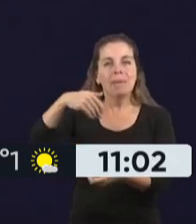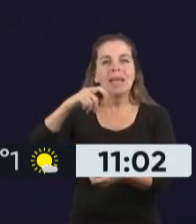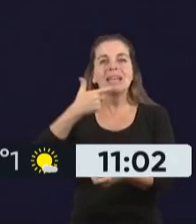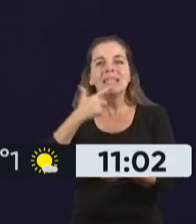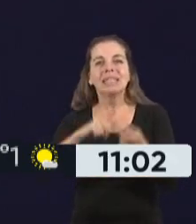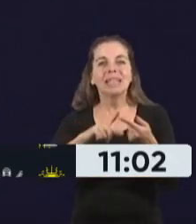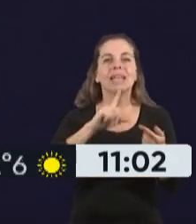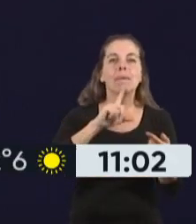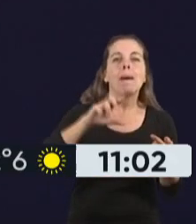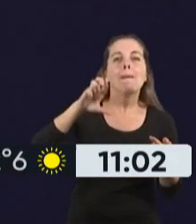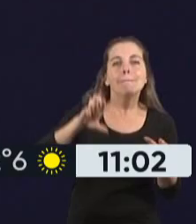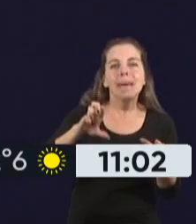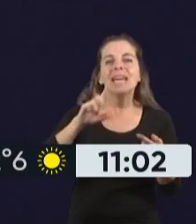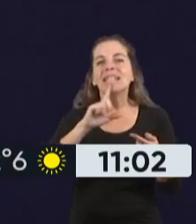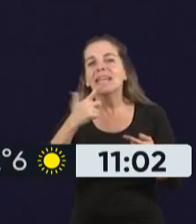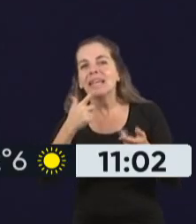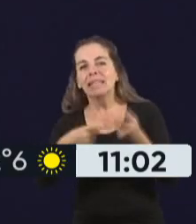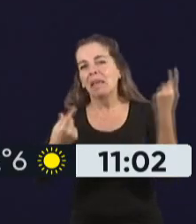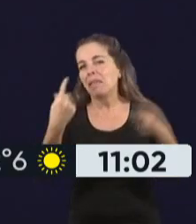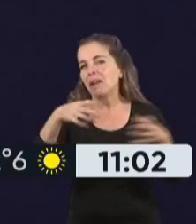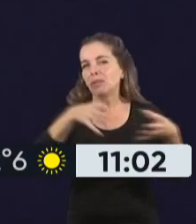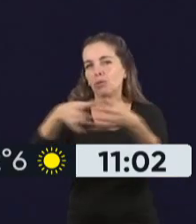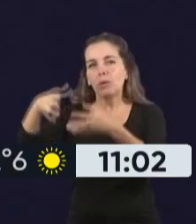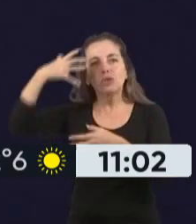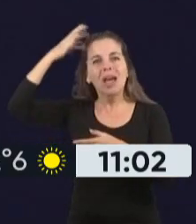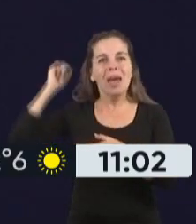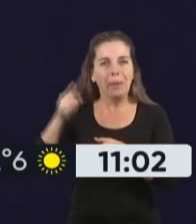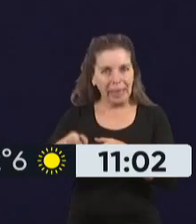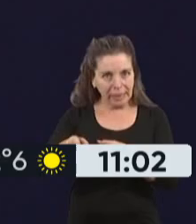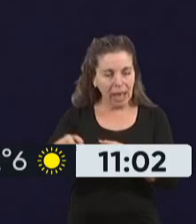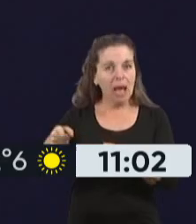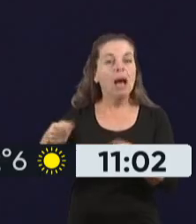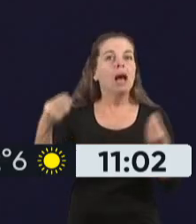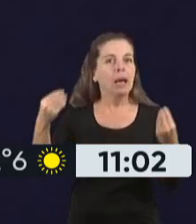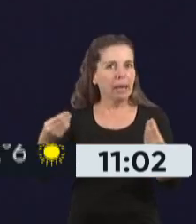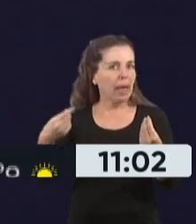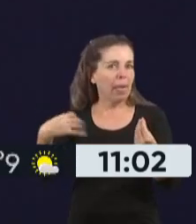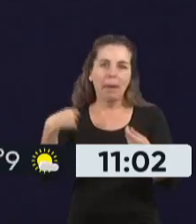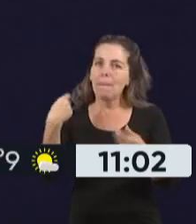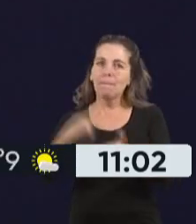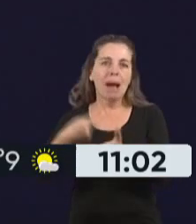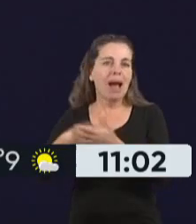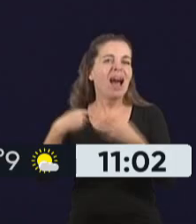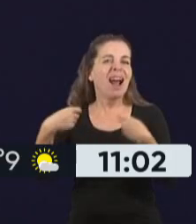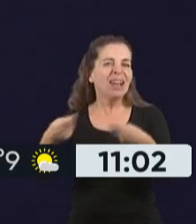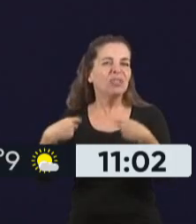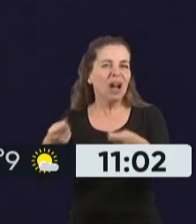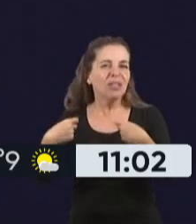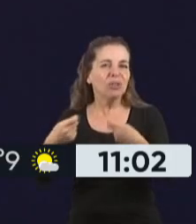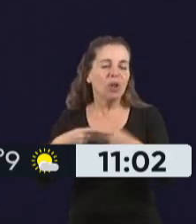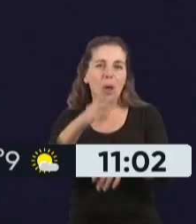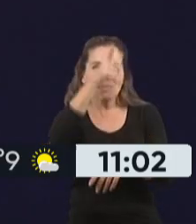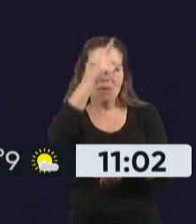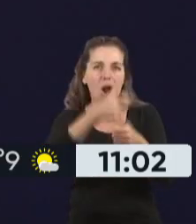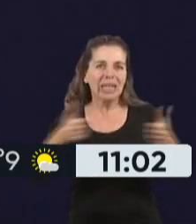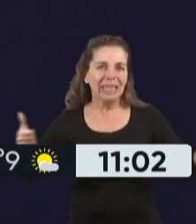PTS, Barrios de P y a Movimiento Evita a pagar el costo del operativo policial que tuvo lugar a causa